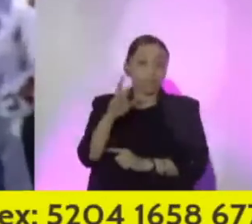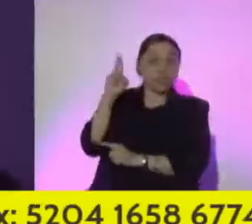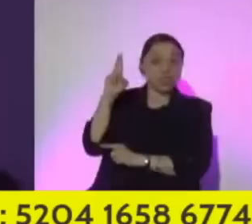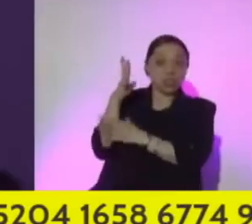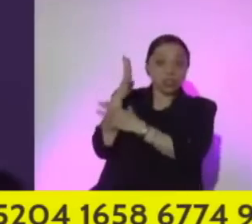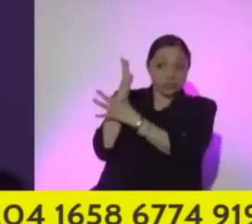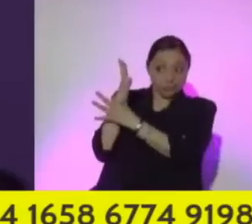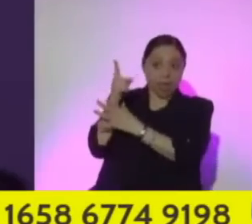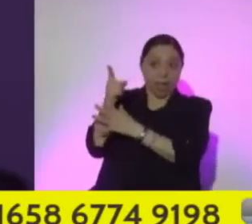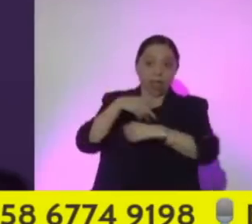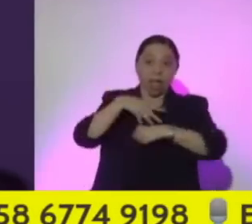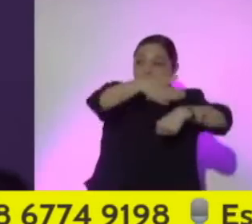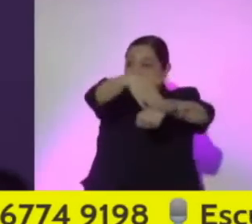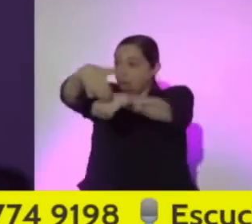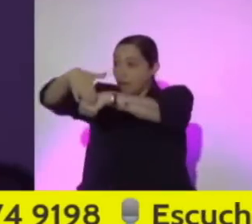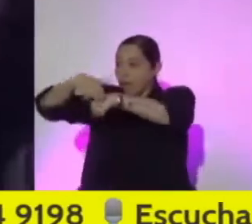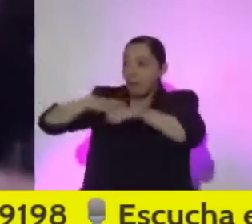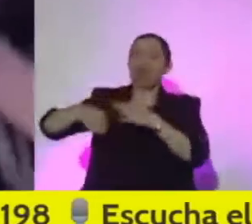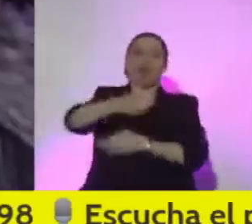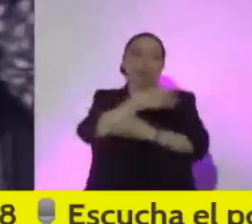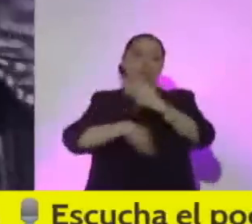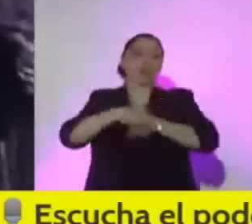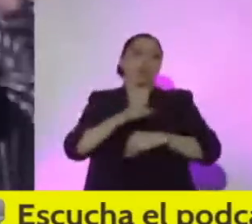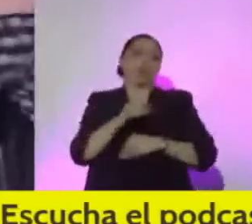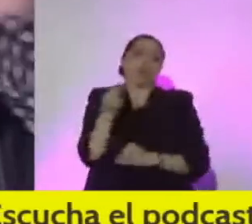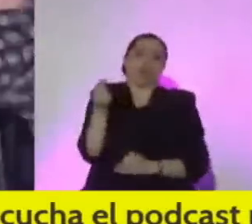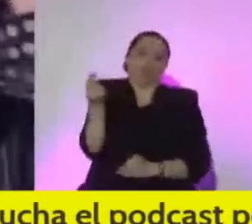Ese es el México que todos